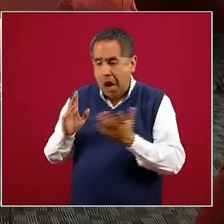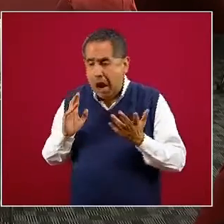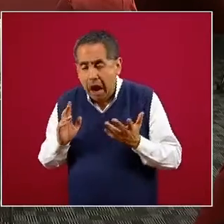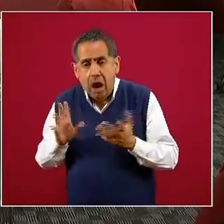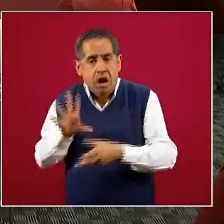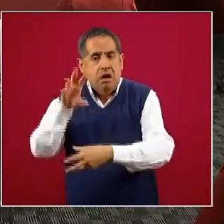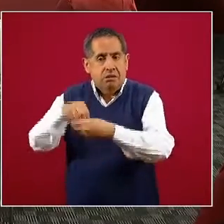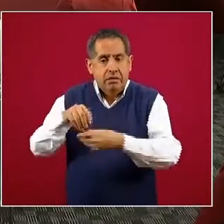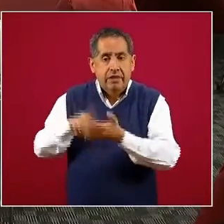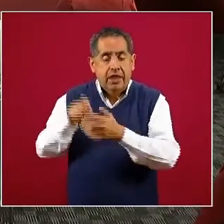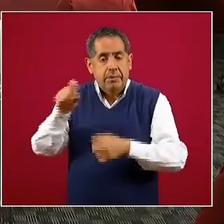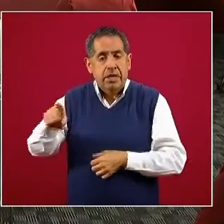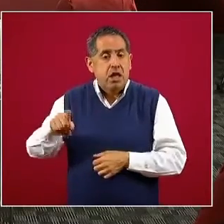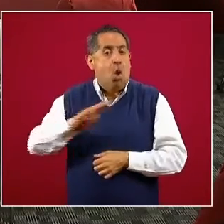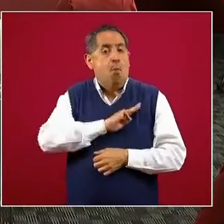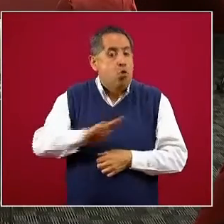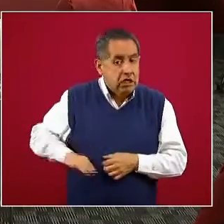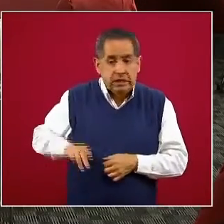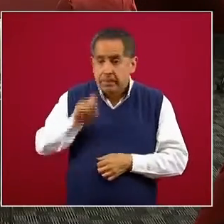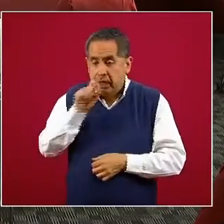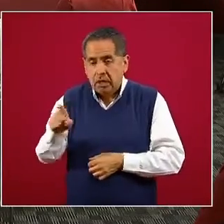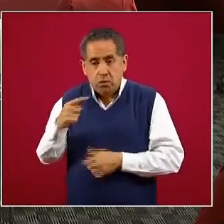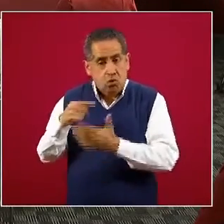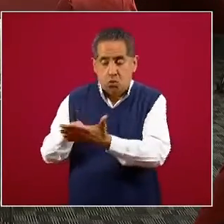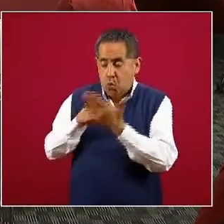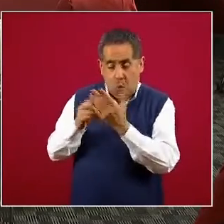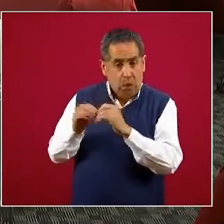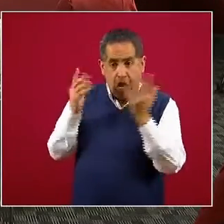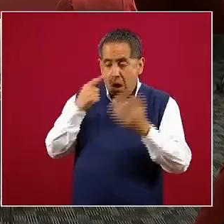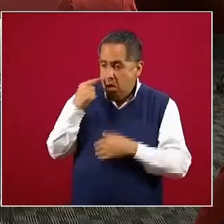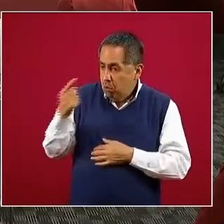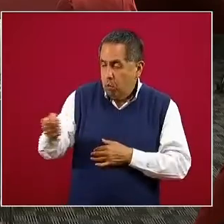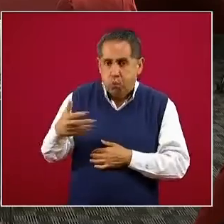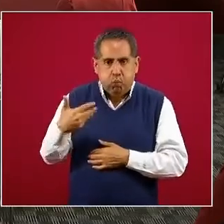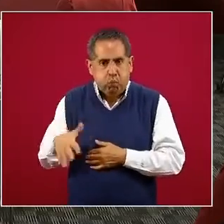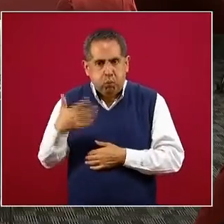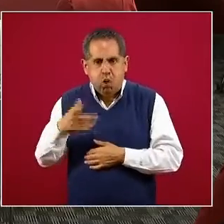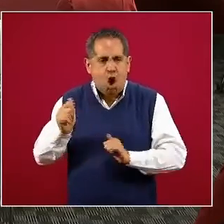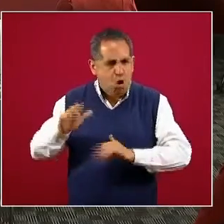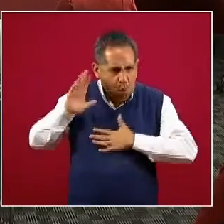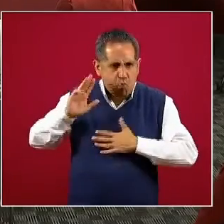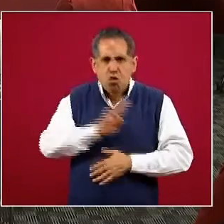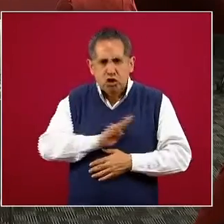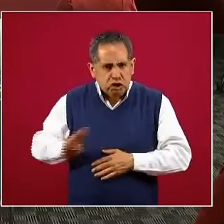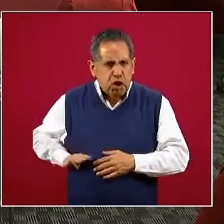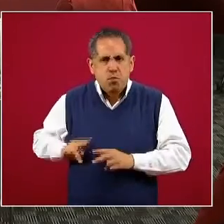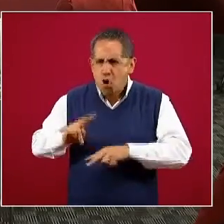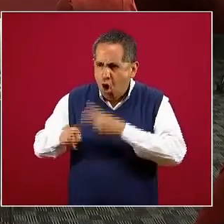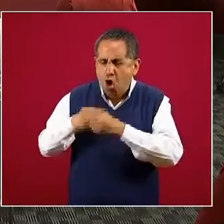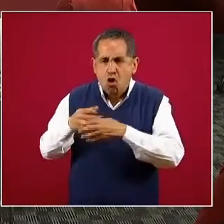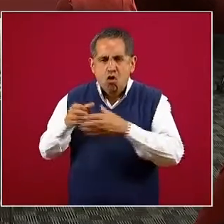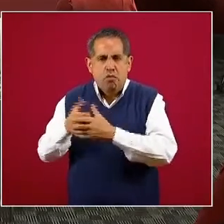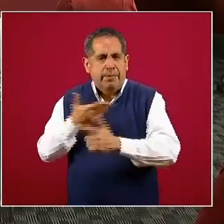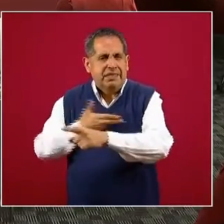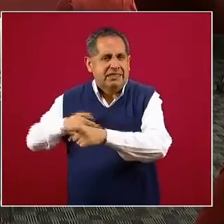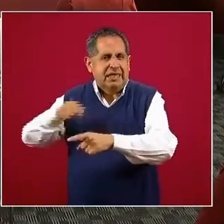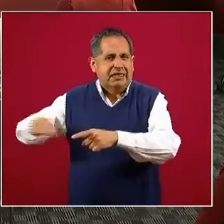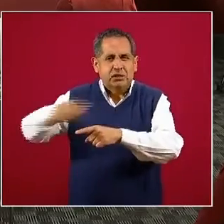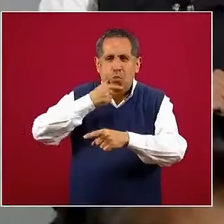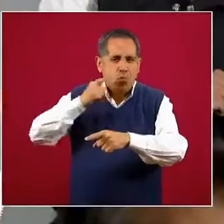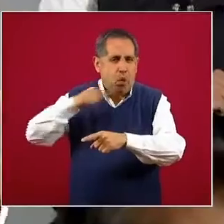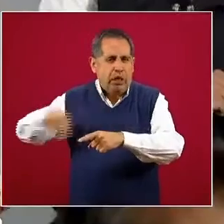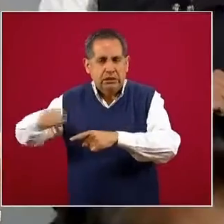del encargo que tengo porque les incomoda las decisiones que he tomado. Lo primero que puedo decir, no en respuesta a